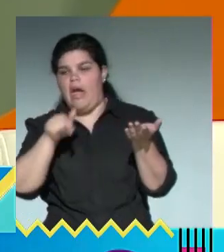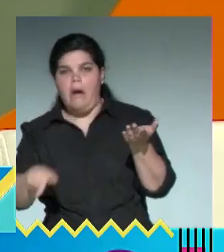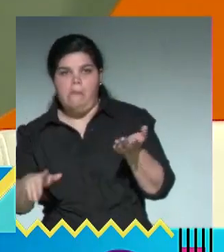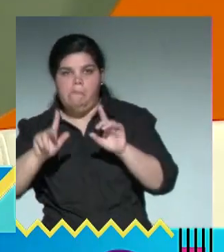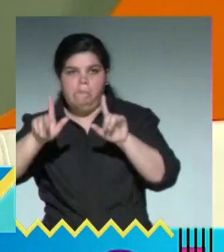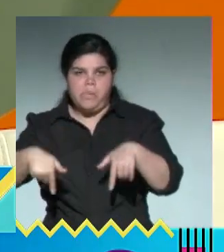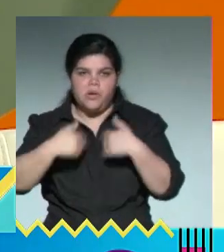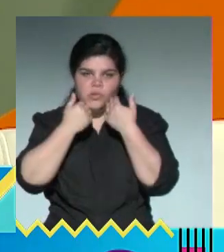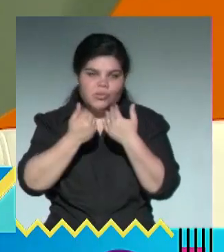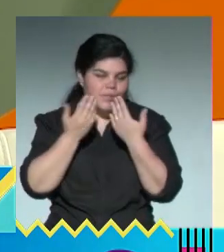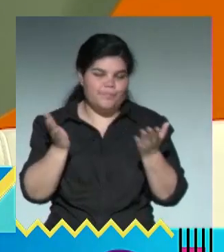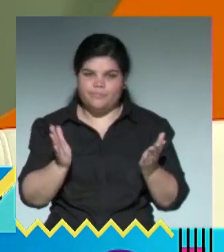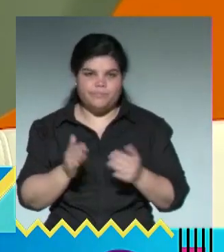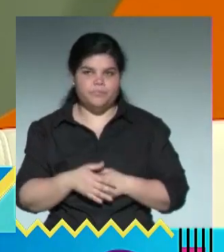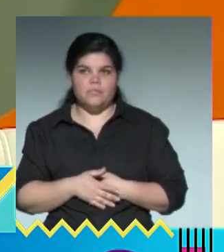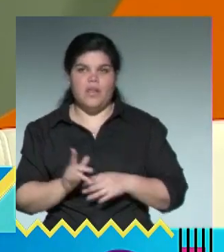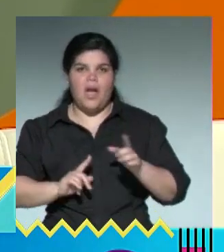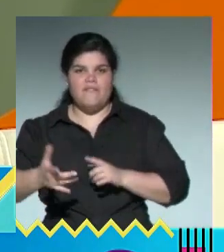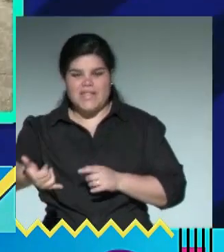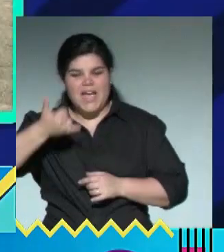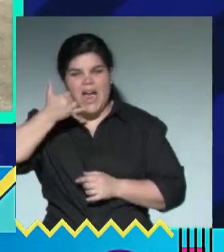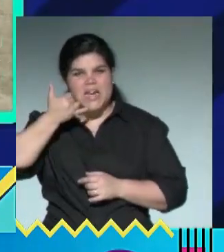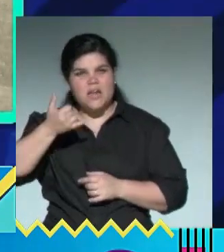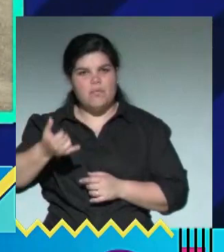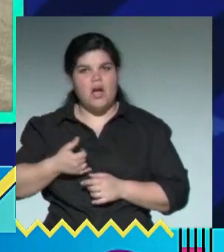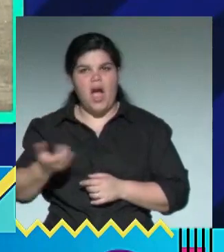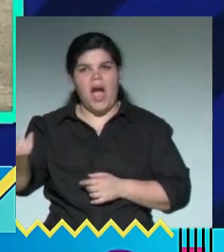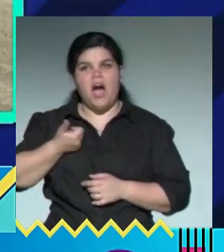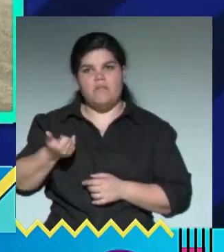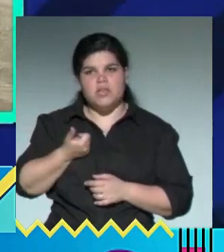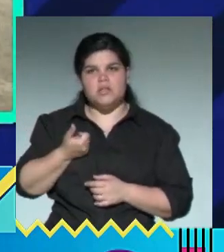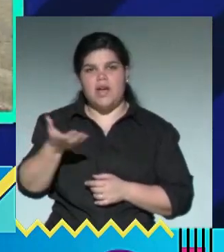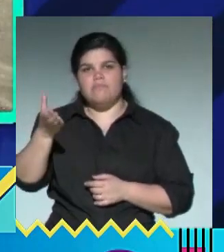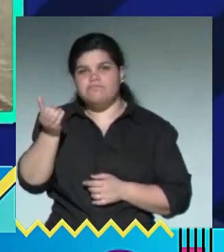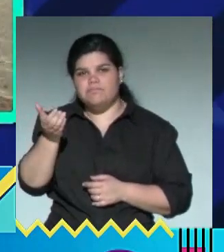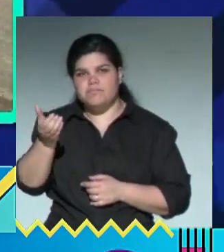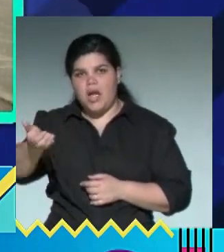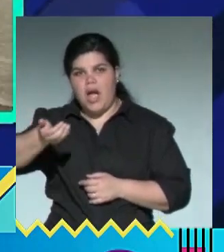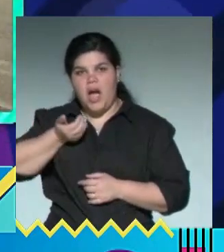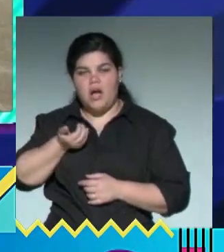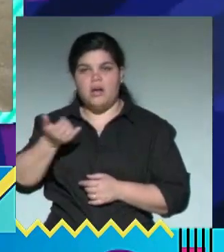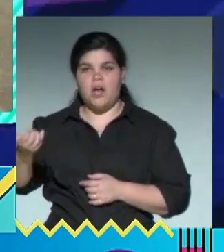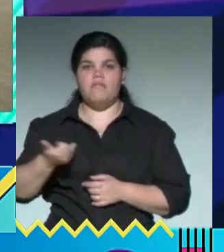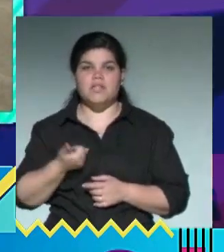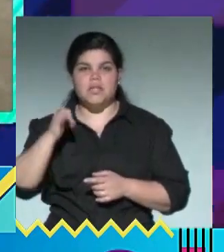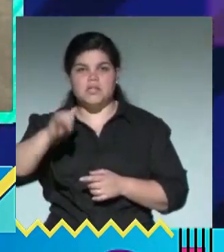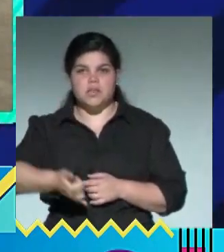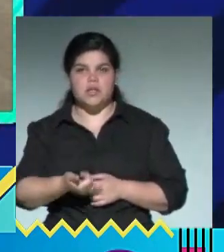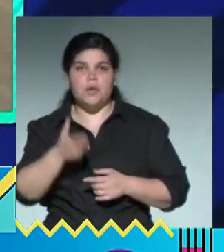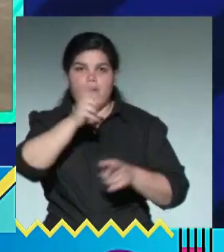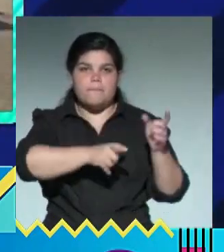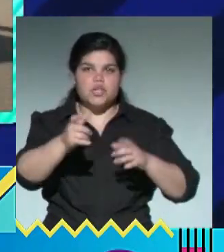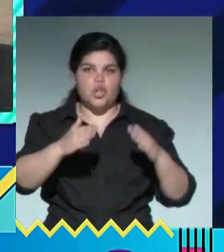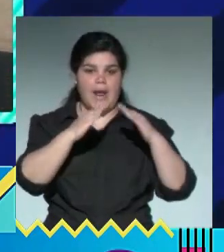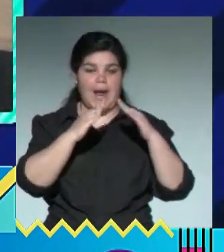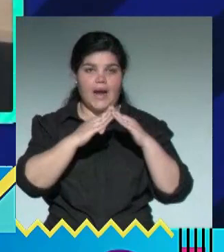la radio, que desde distintos cuarteles de bomberos, desde Defensa Civil, sí se hizo hincapié en evacuar a las personas de los